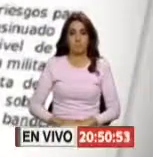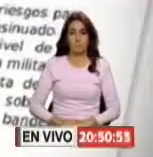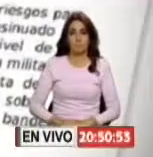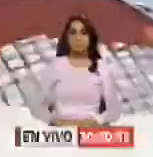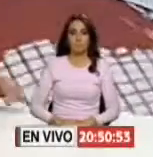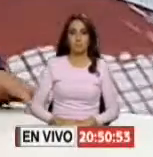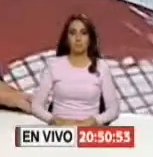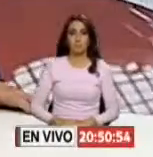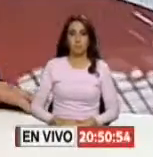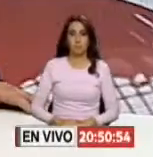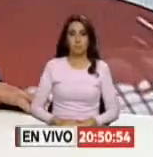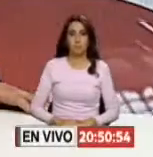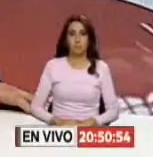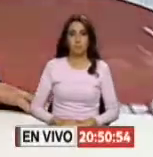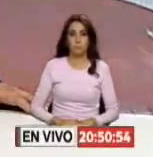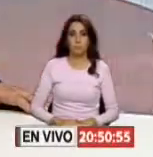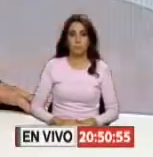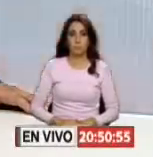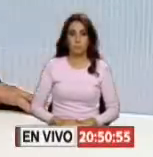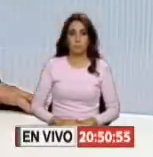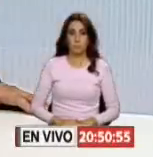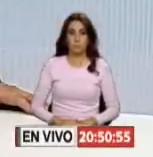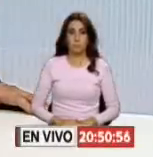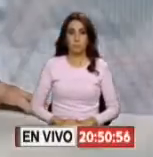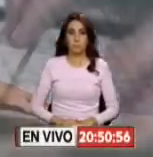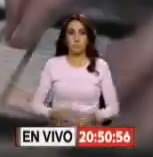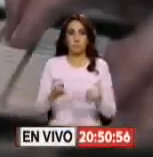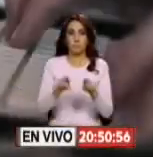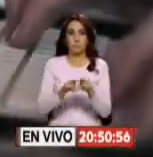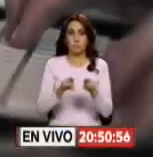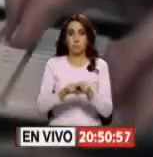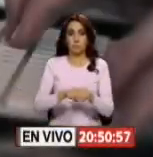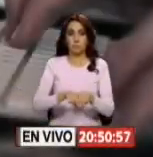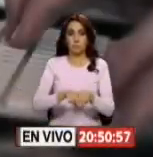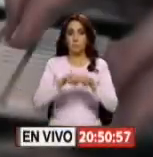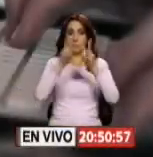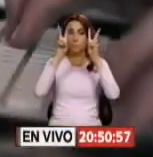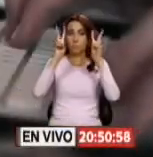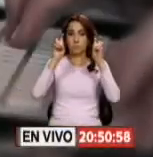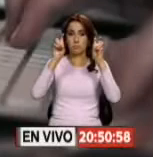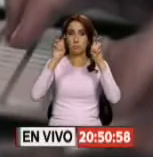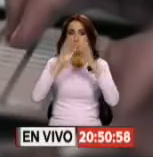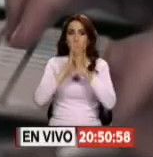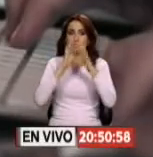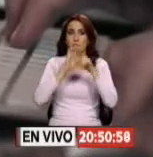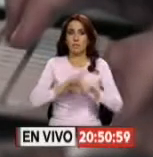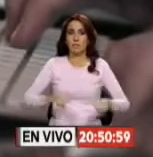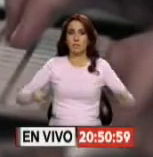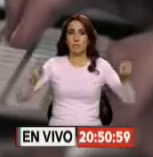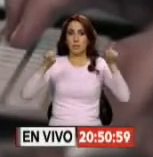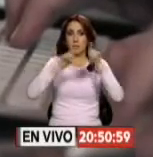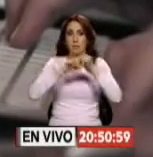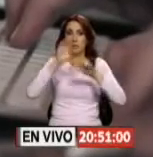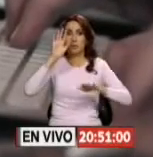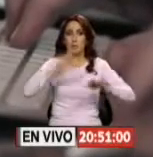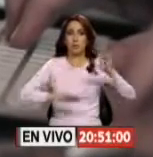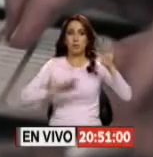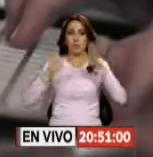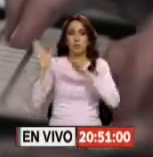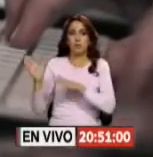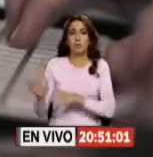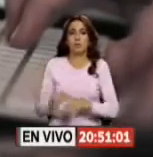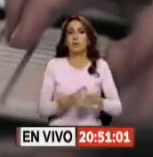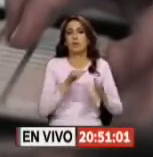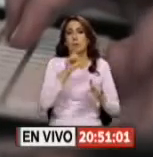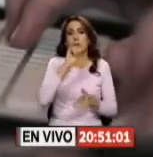Telediario. Y en el mismo tema, de acuerdo a la cuenta de Twitter de Unión Radio Noticias, lugar de trabajo del periodista Luis